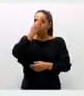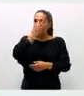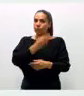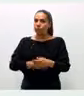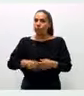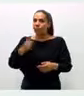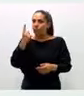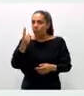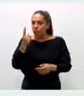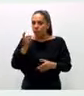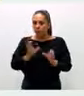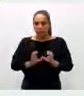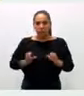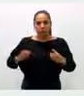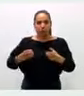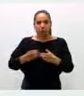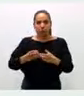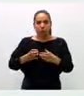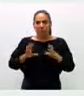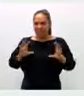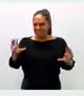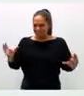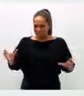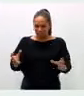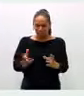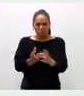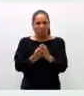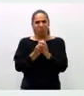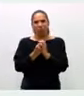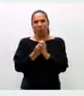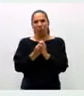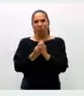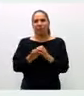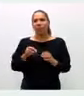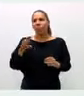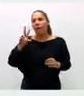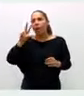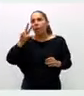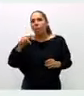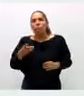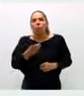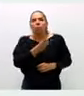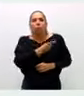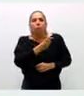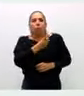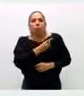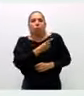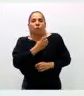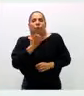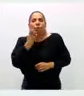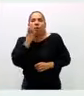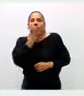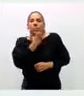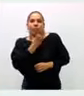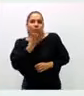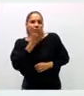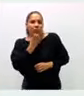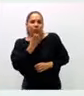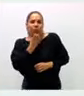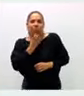lo entiende, entonces ya no es necesario obligar a las familias a que, bueno, tu hijo